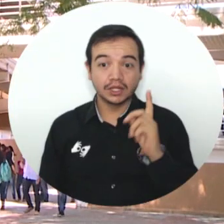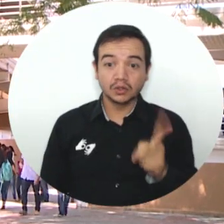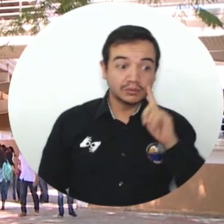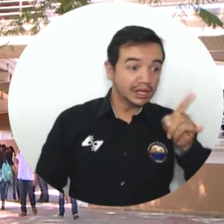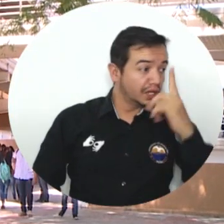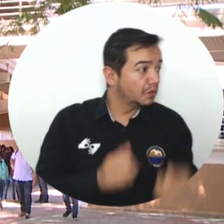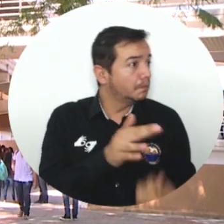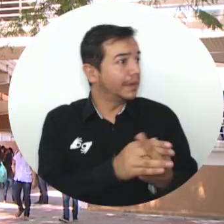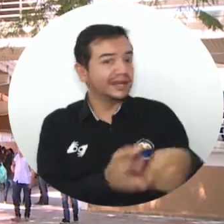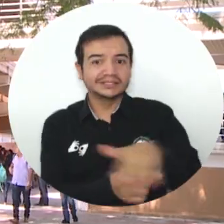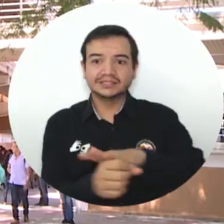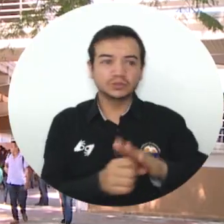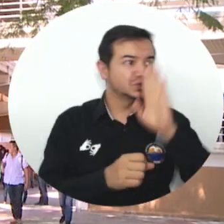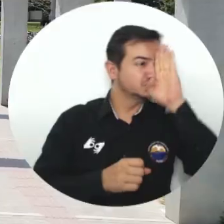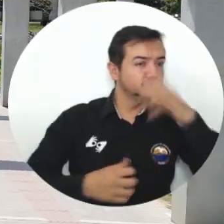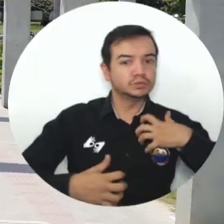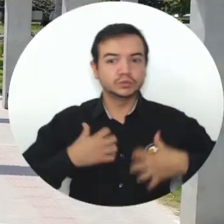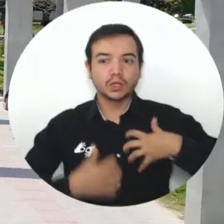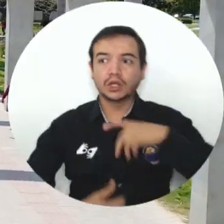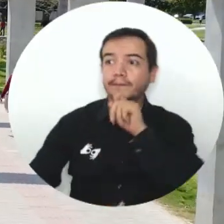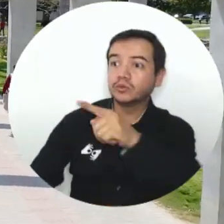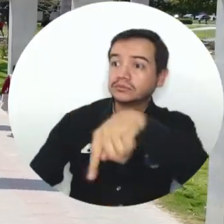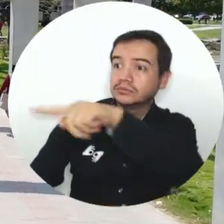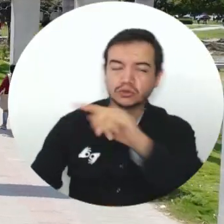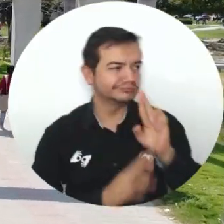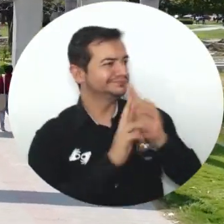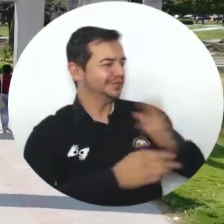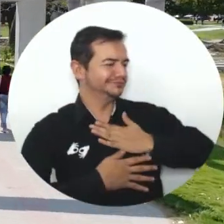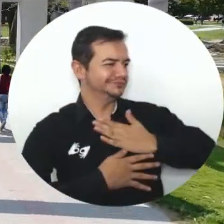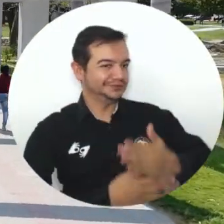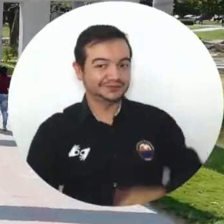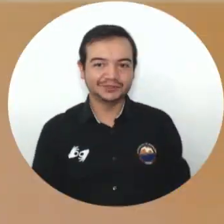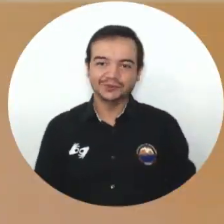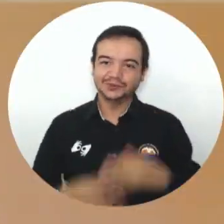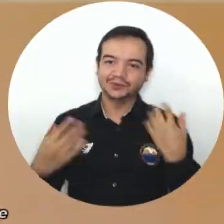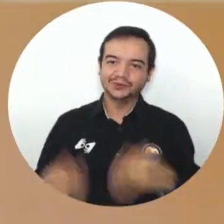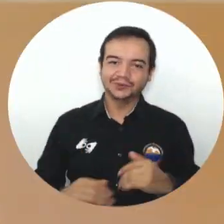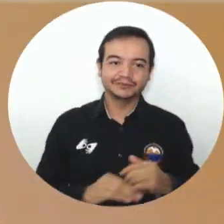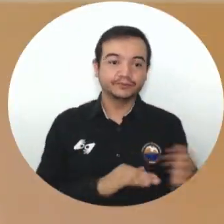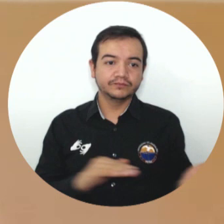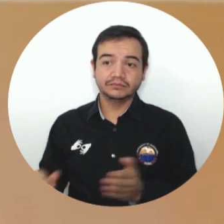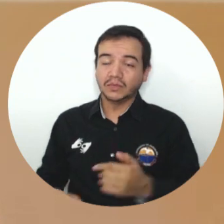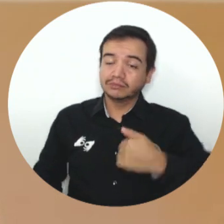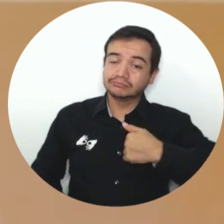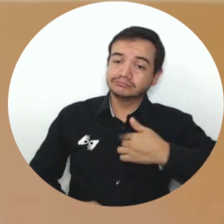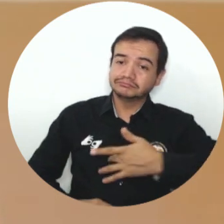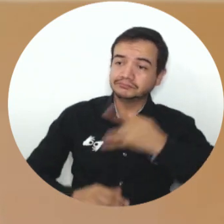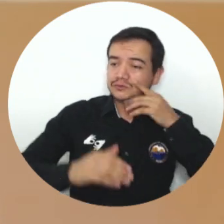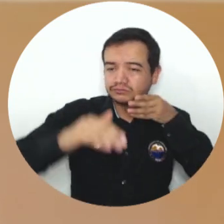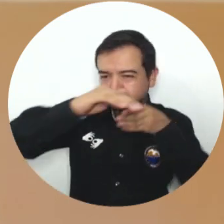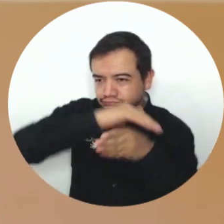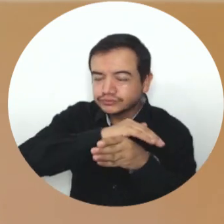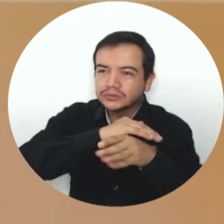que cuando teníamos algún problema, ellos estaban dispuestos a resolverlo. Los aspectos que conocí de la universidad a través del proceso de inducción son